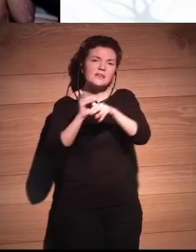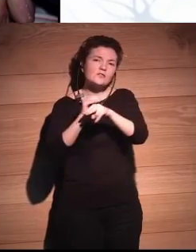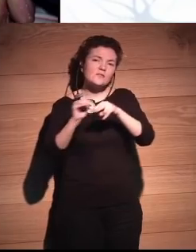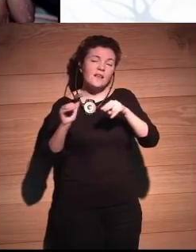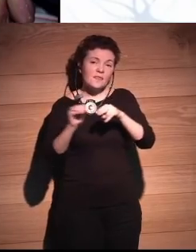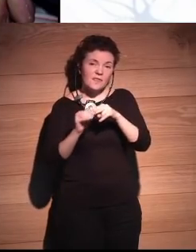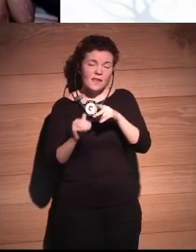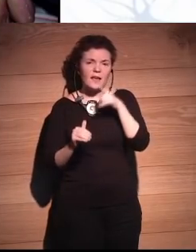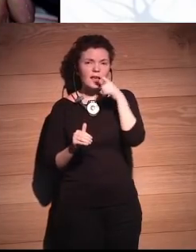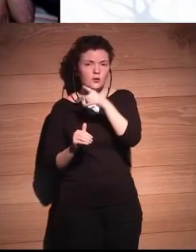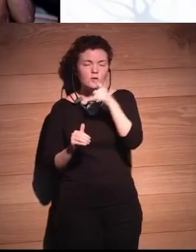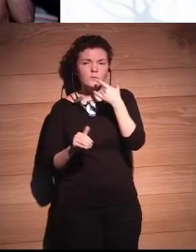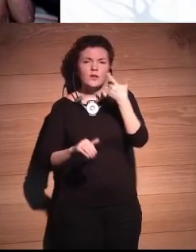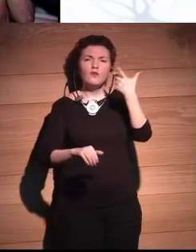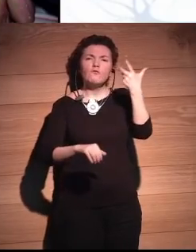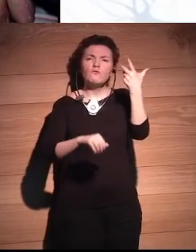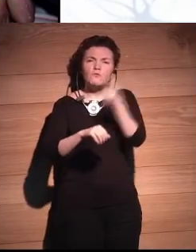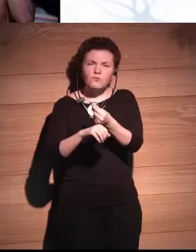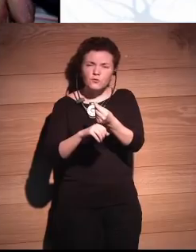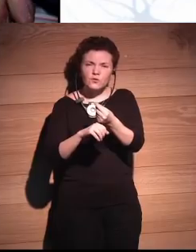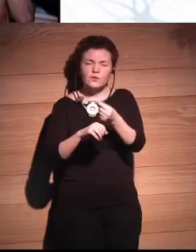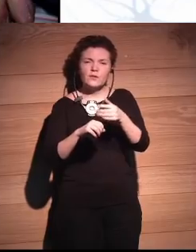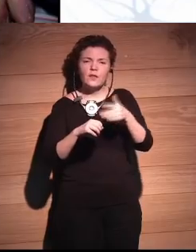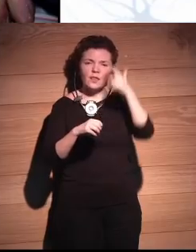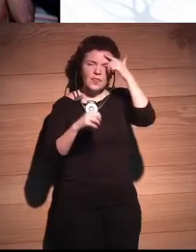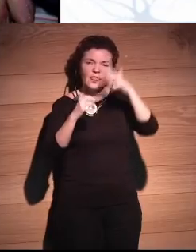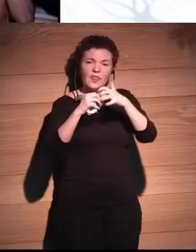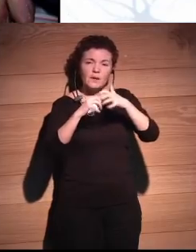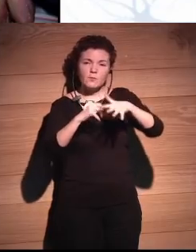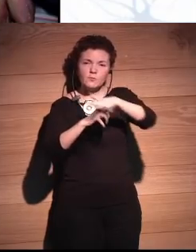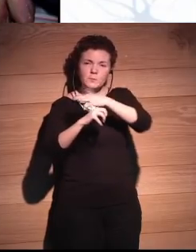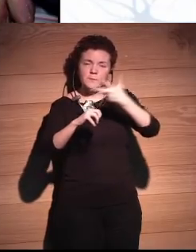que se hizo aquí, y entonces aquí infusionamos esta área, la inyectamos, y